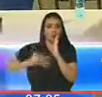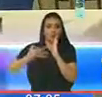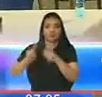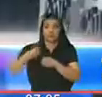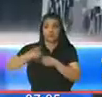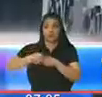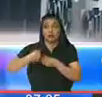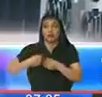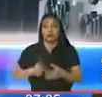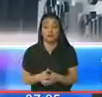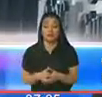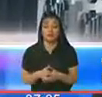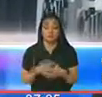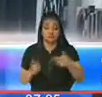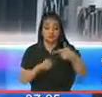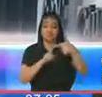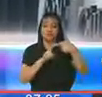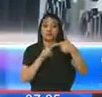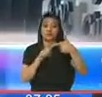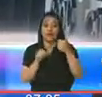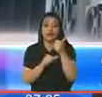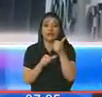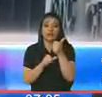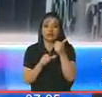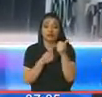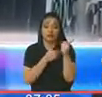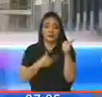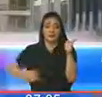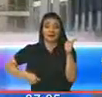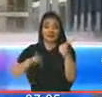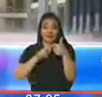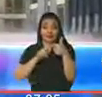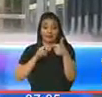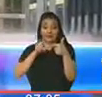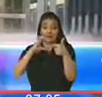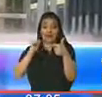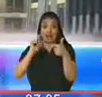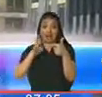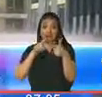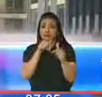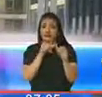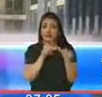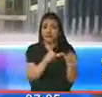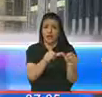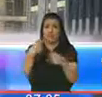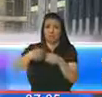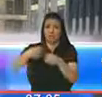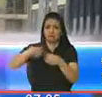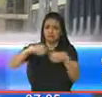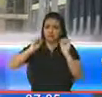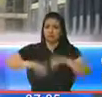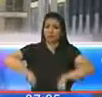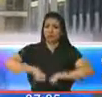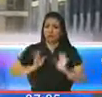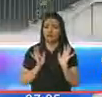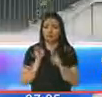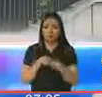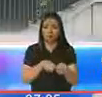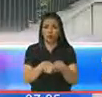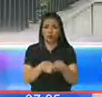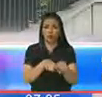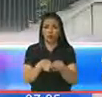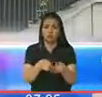requisitos básicos. Quien sigue es el asesor presidencial Carlos Vaca, que no tendría impedimento para participar en el concurso.